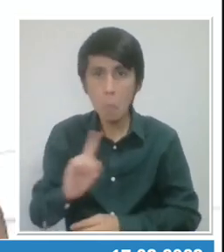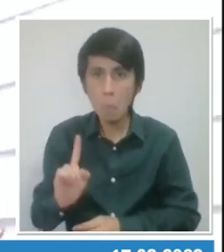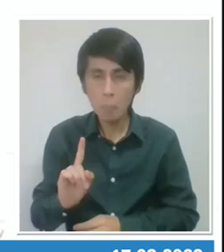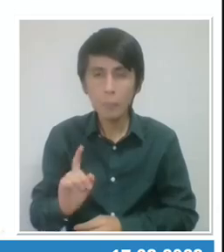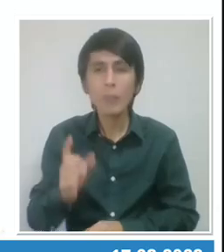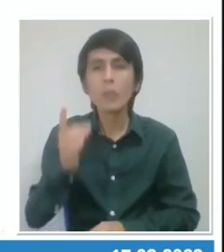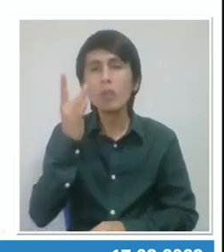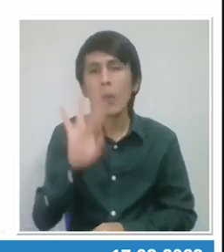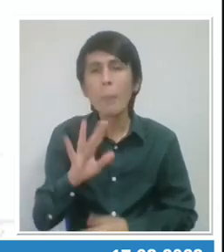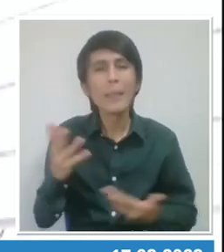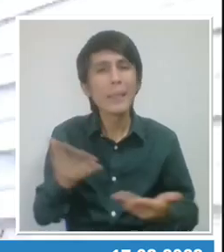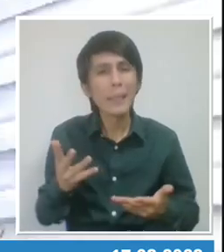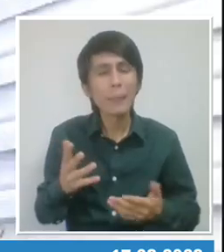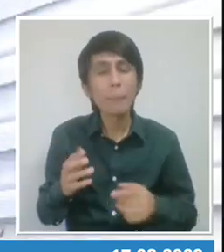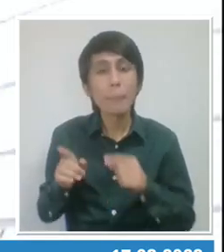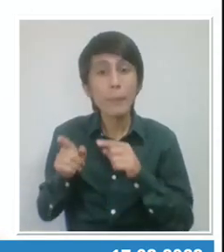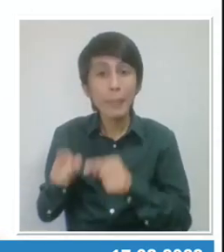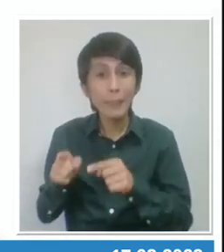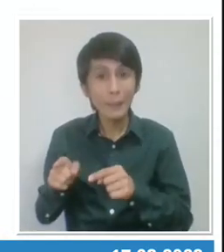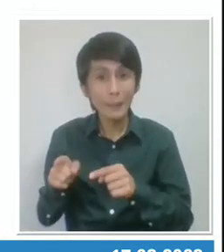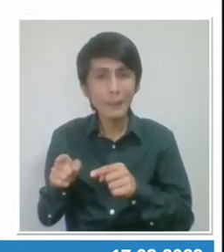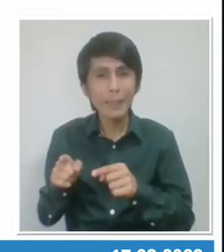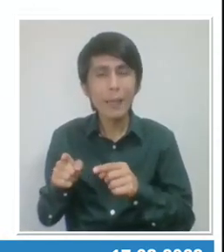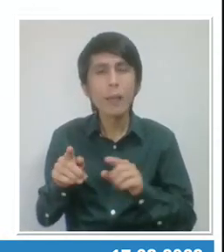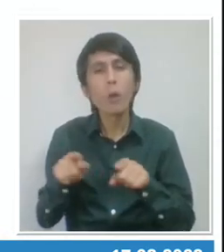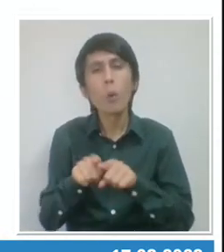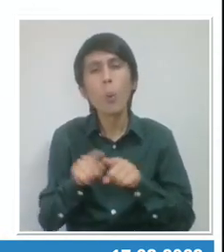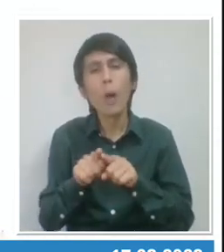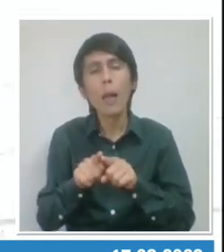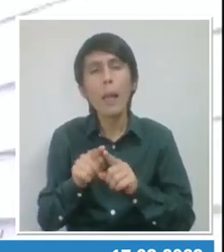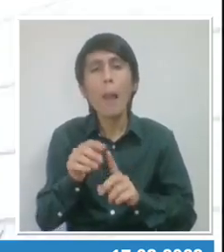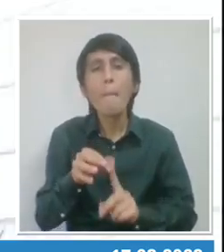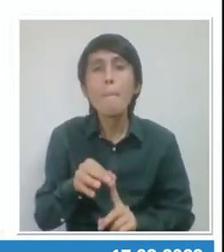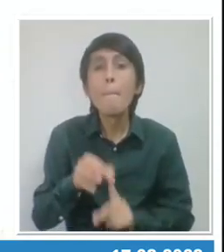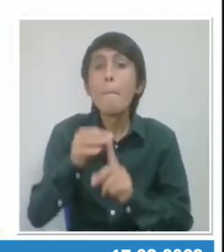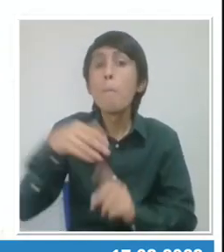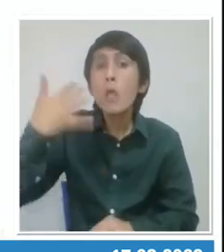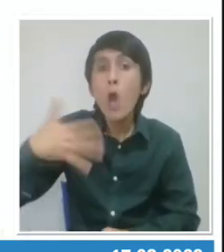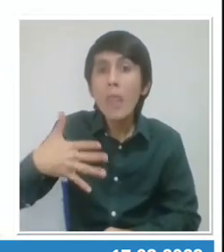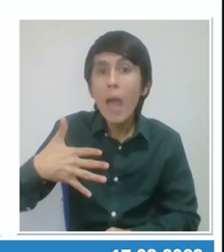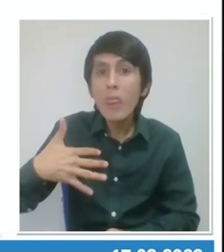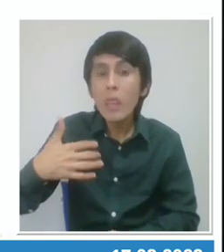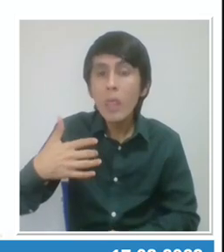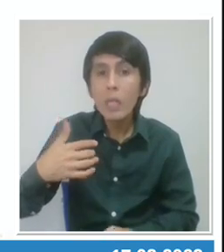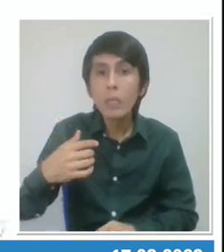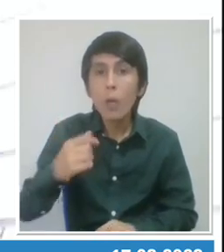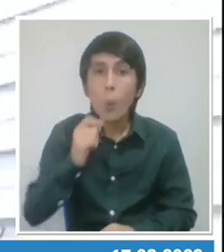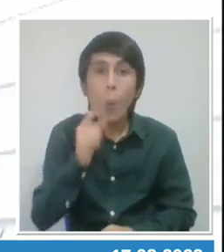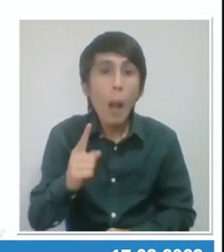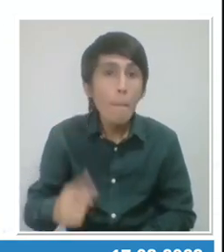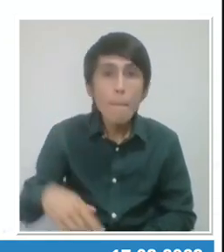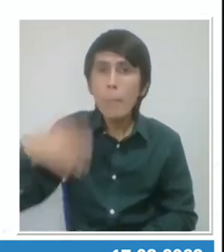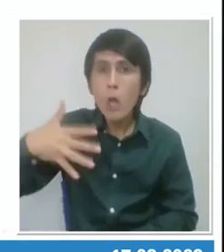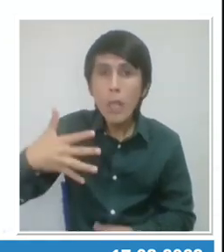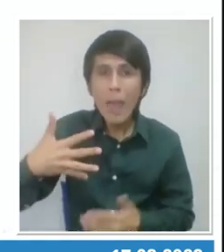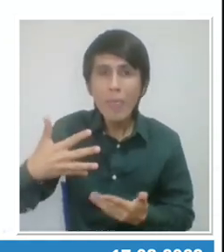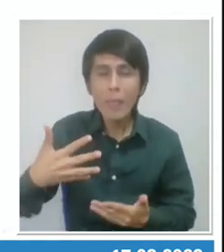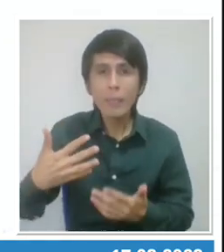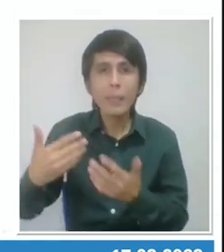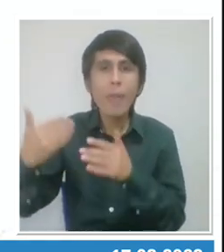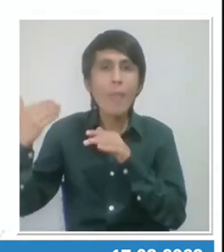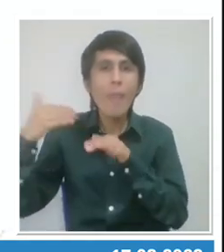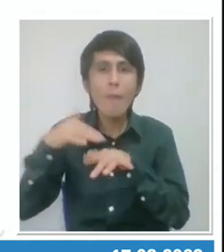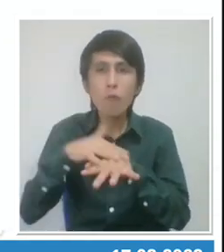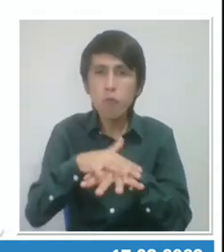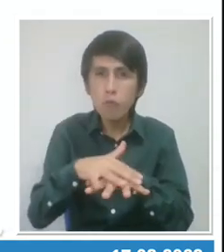esa idea, ¿no?, esa suerte de prioridad en la incidencia de la organización